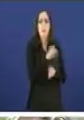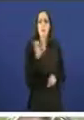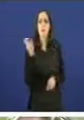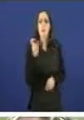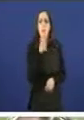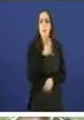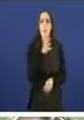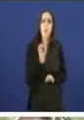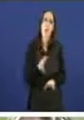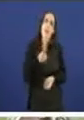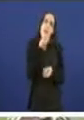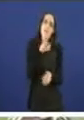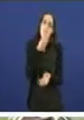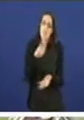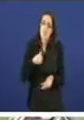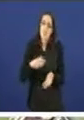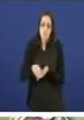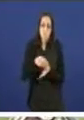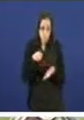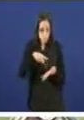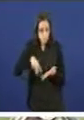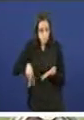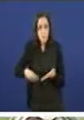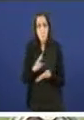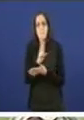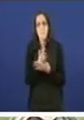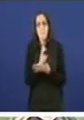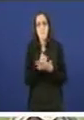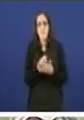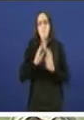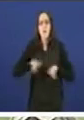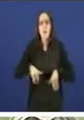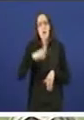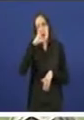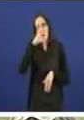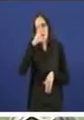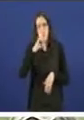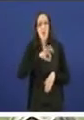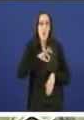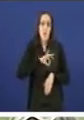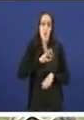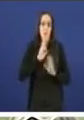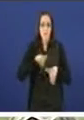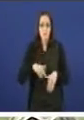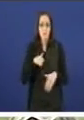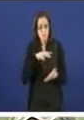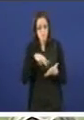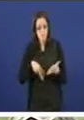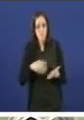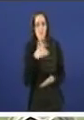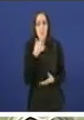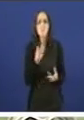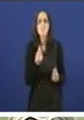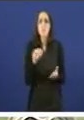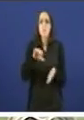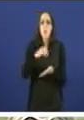unha información que atopábamos na prensa a finais do mes de xaneiro. Non é soamente que moitos centros, como medida de presión, decidiran pois,